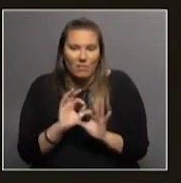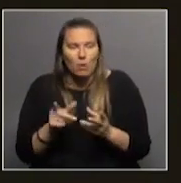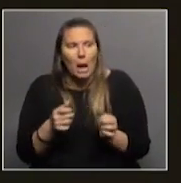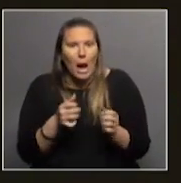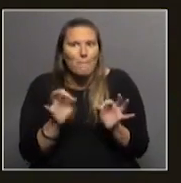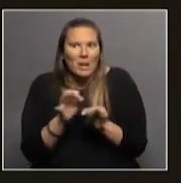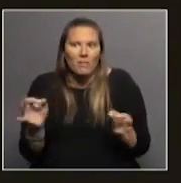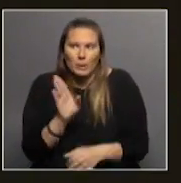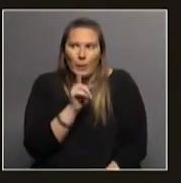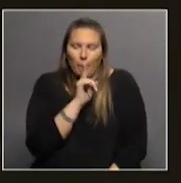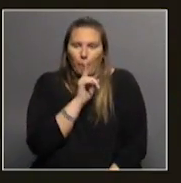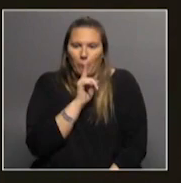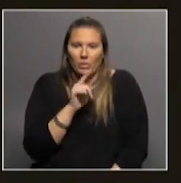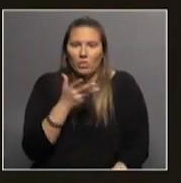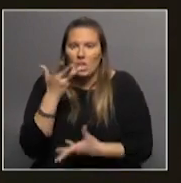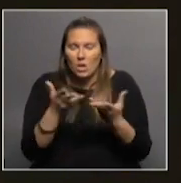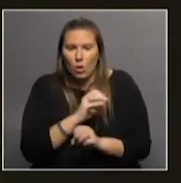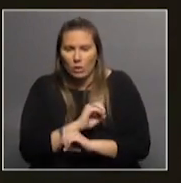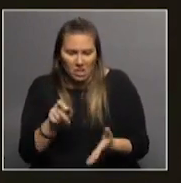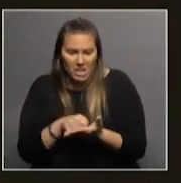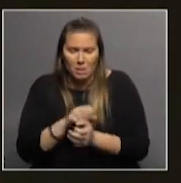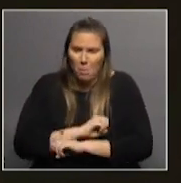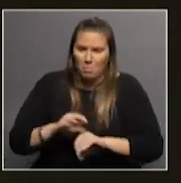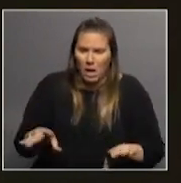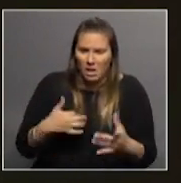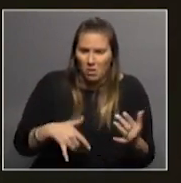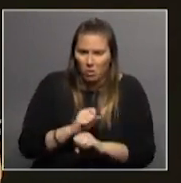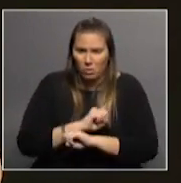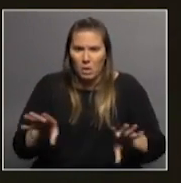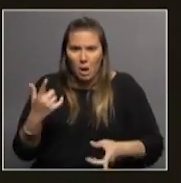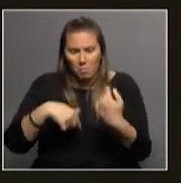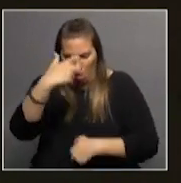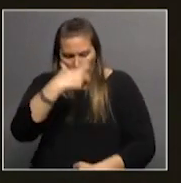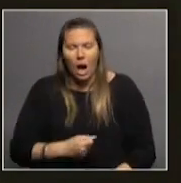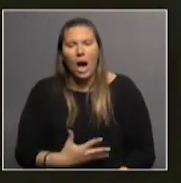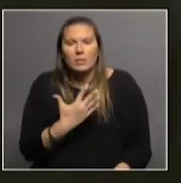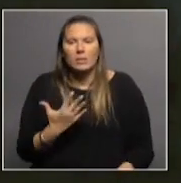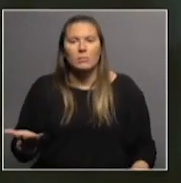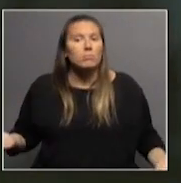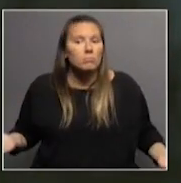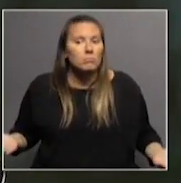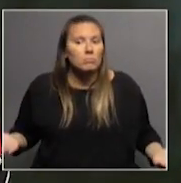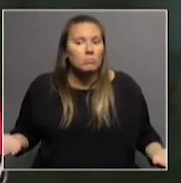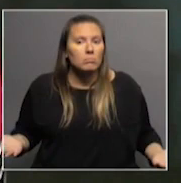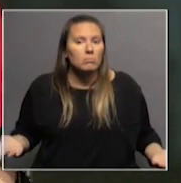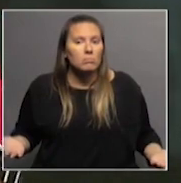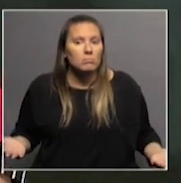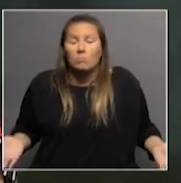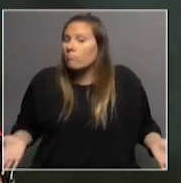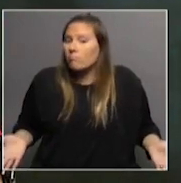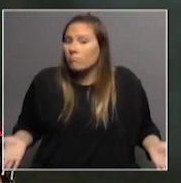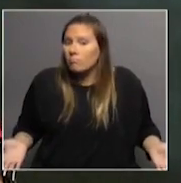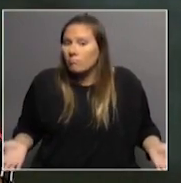entonces no canto bien no compongo bien no toco bien pero soy toda esta que está acá claro